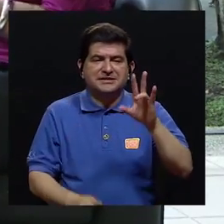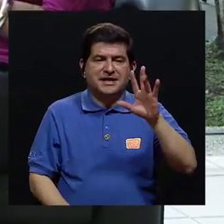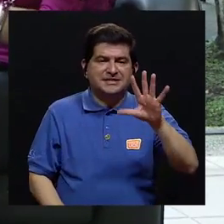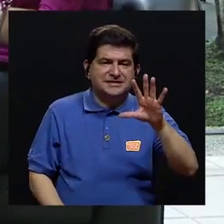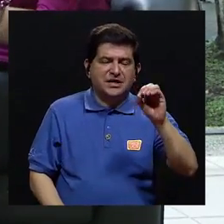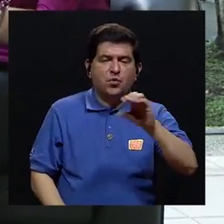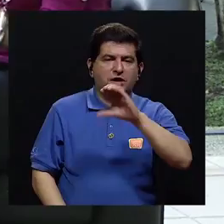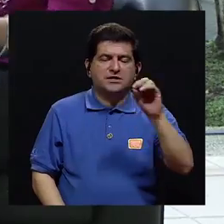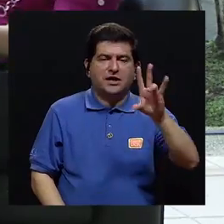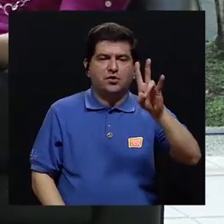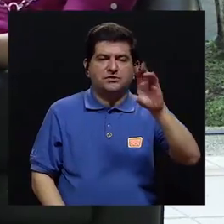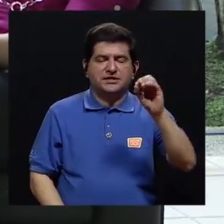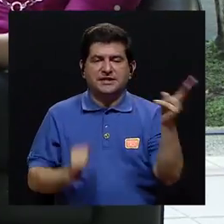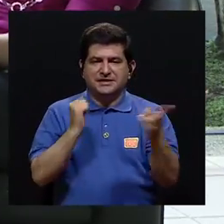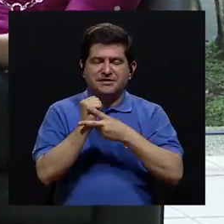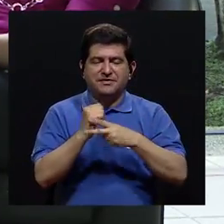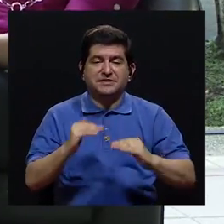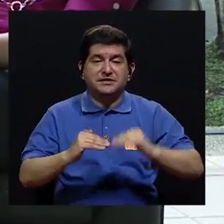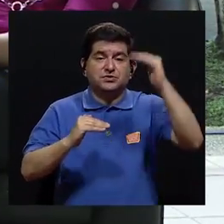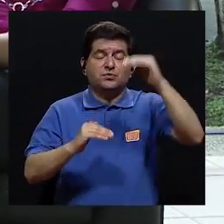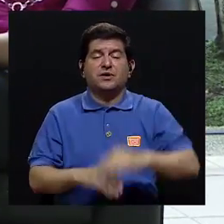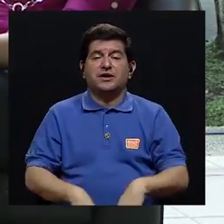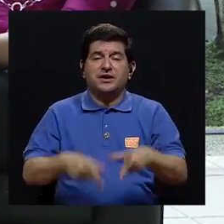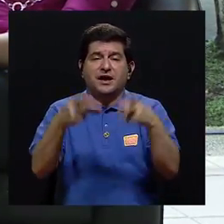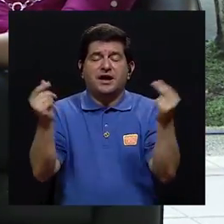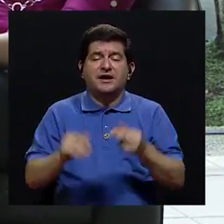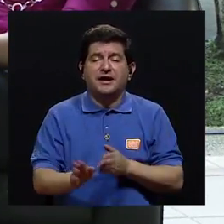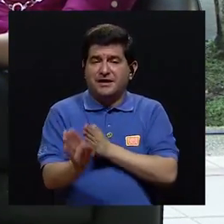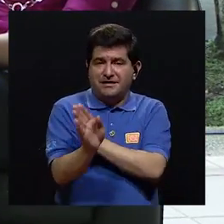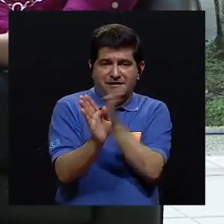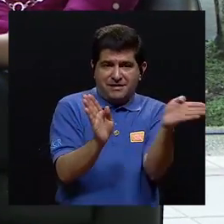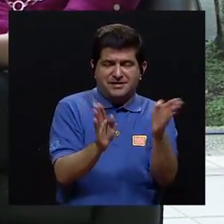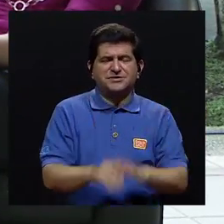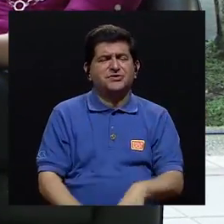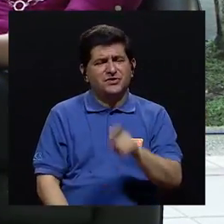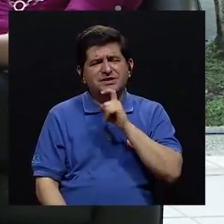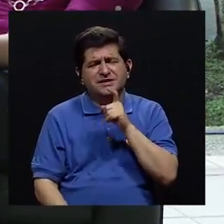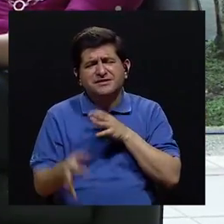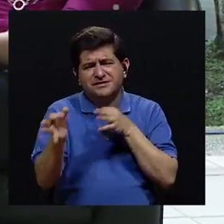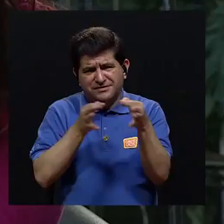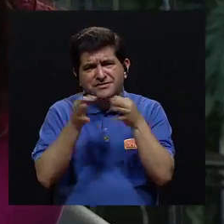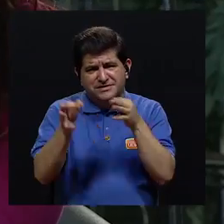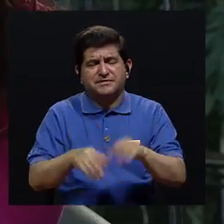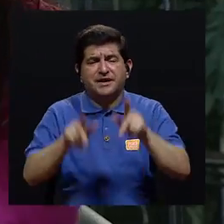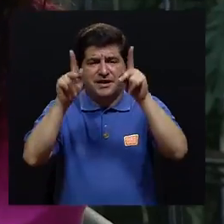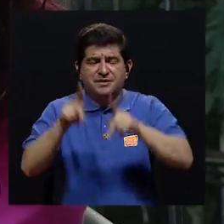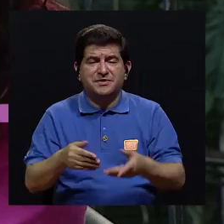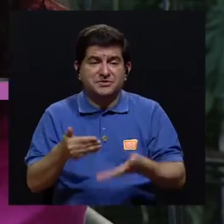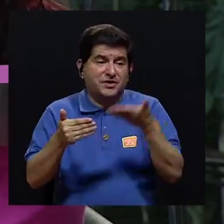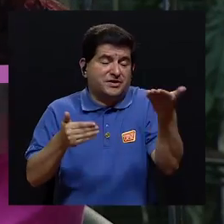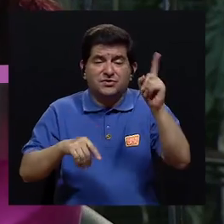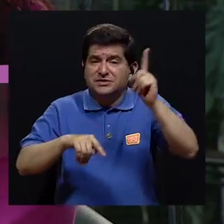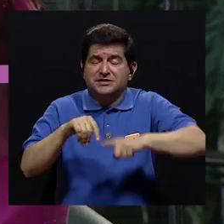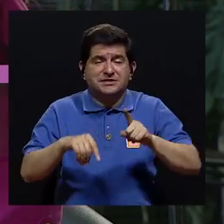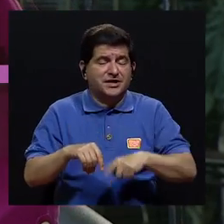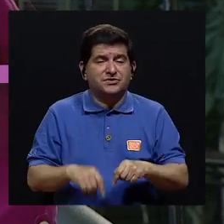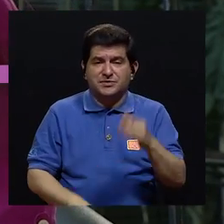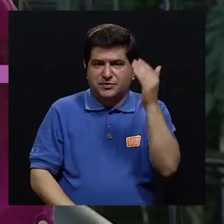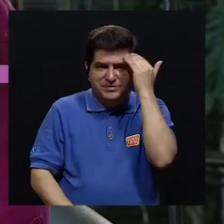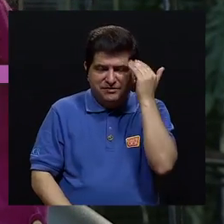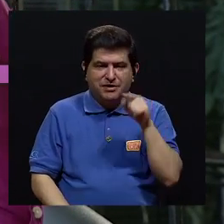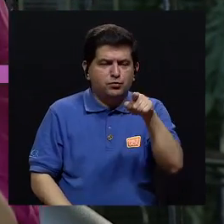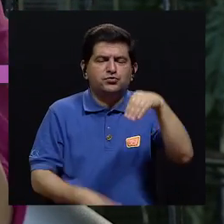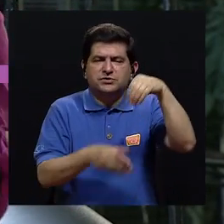70 veces más mi costo indirecto. Uh-huh. Y es ahí donde es como un poco complejo explicarle a la gente cosas intangibles. Decirle, bueno, invierta